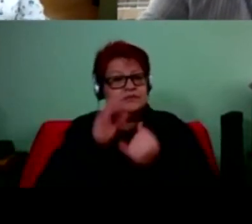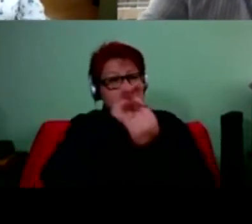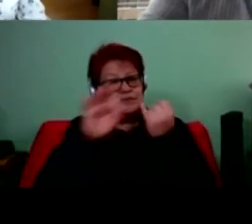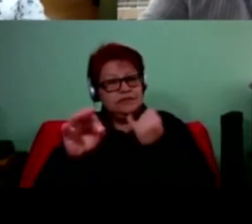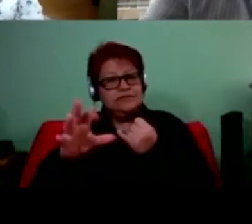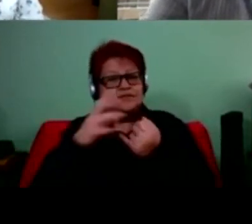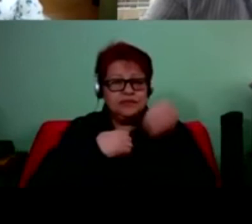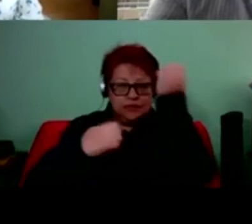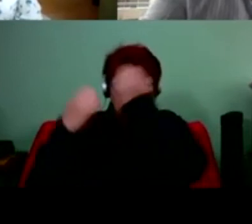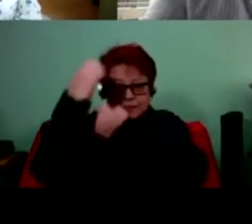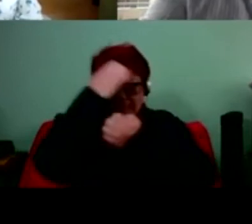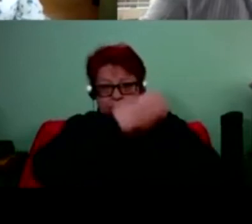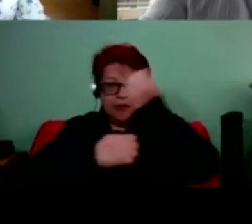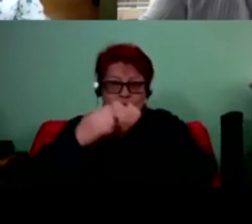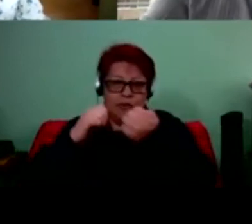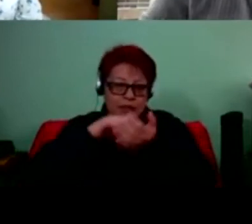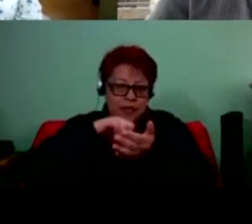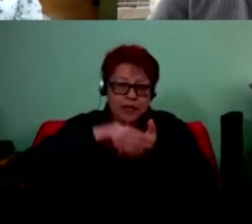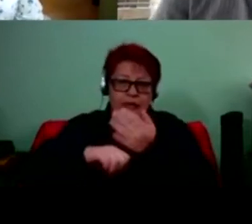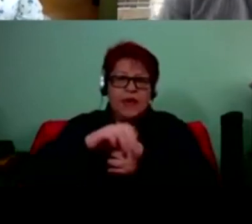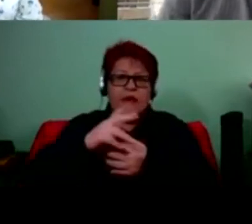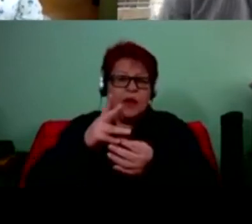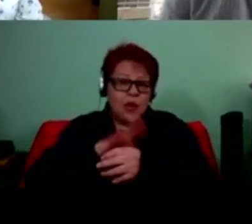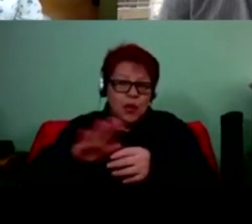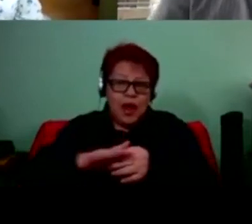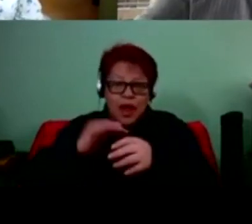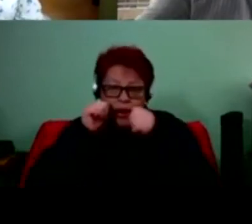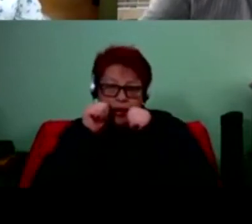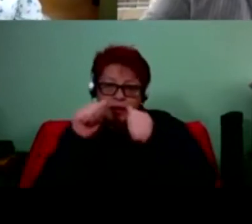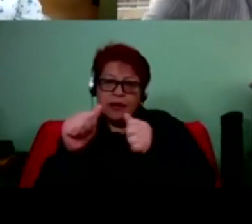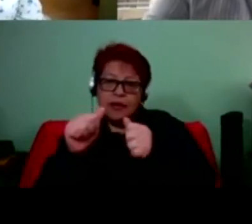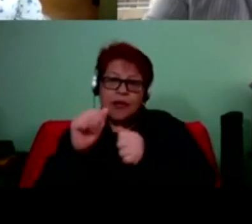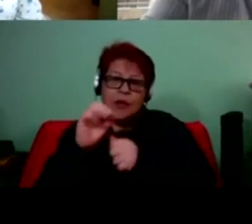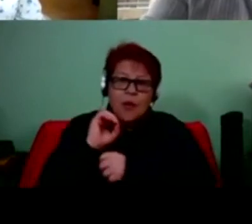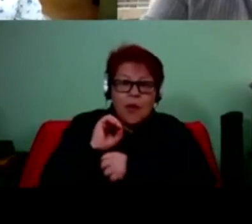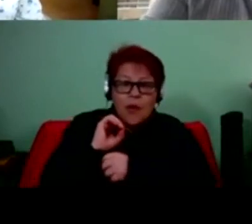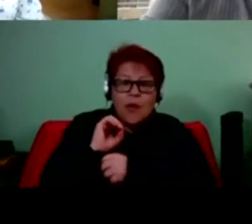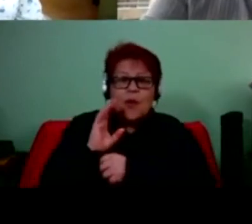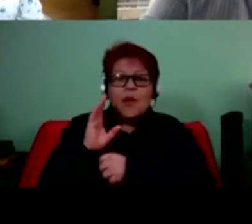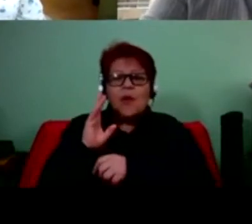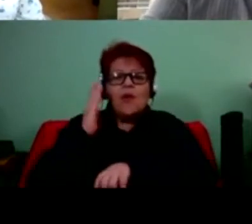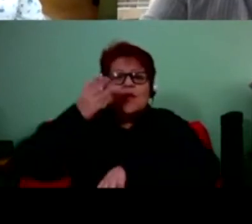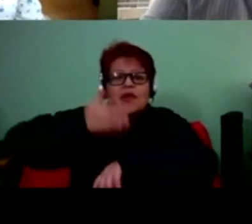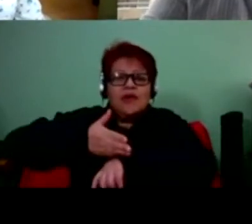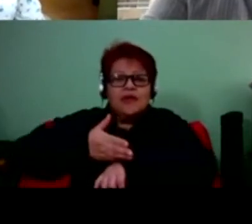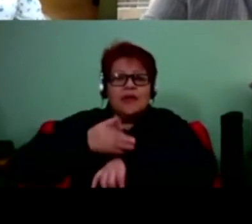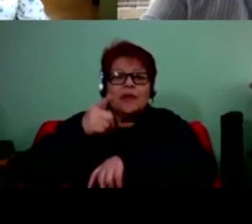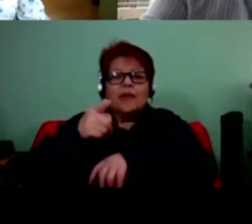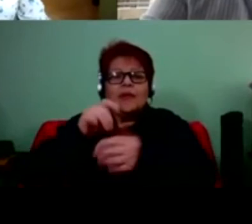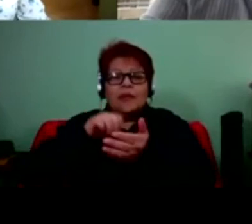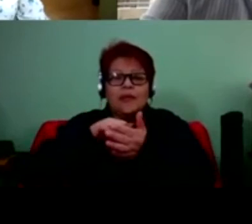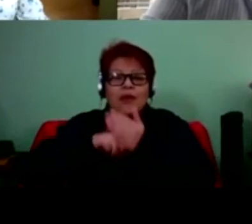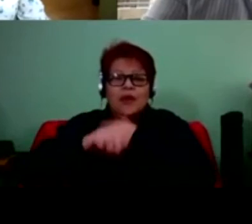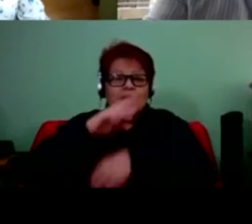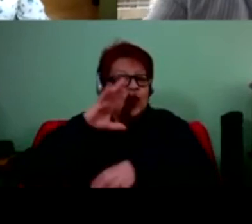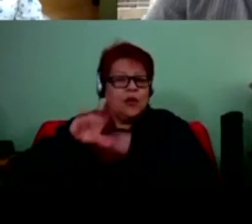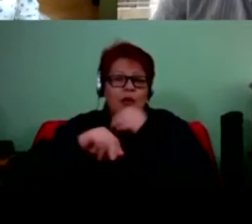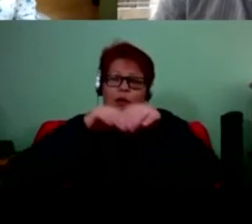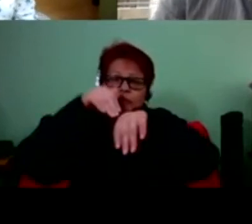una evaluación y en su caso una atención o posible sanción en el caso de